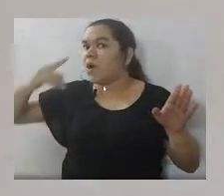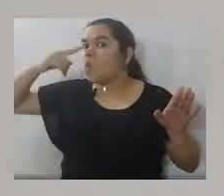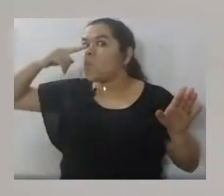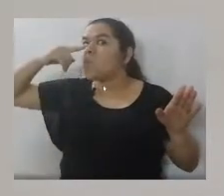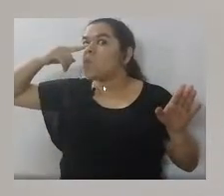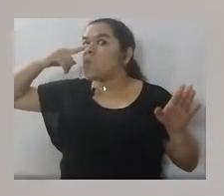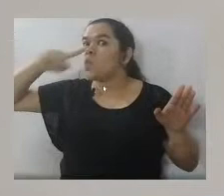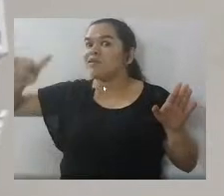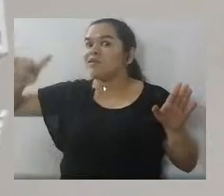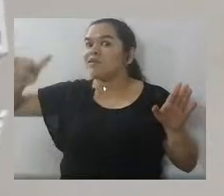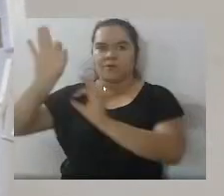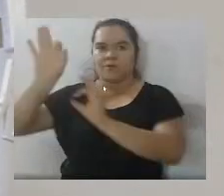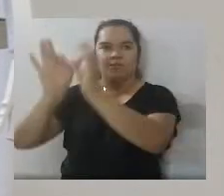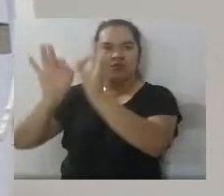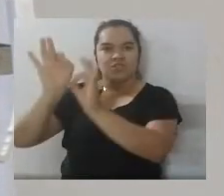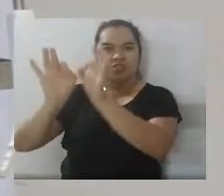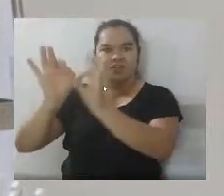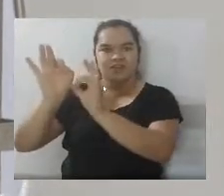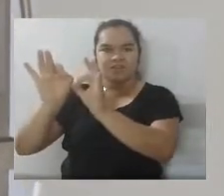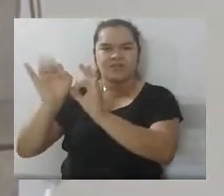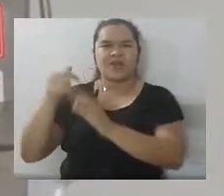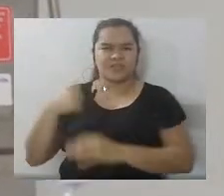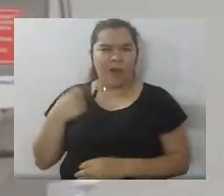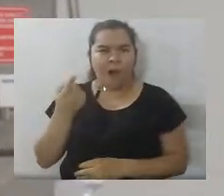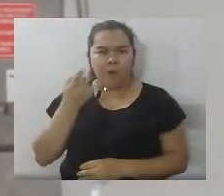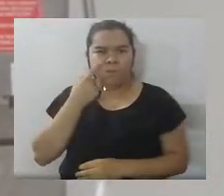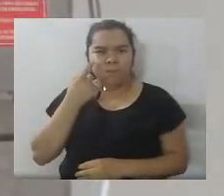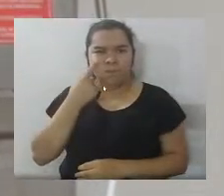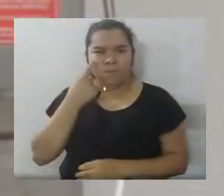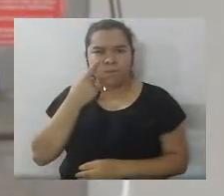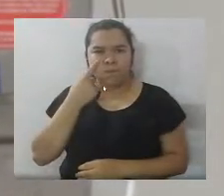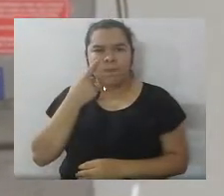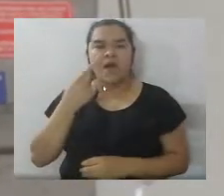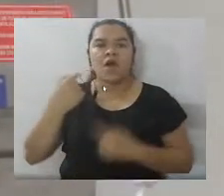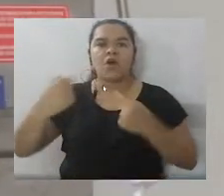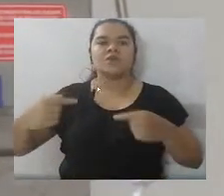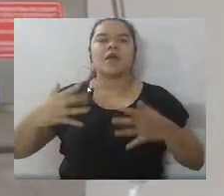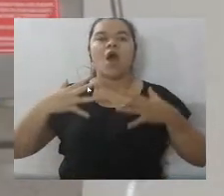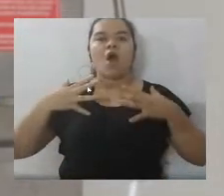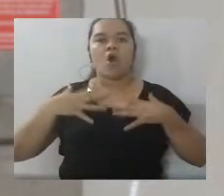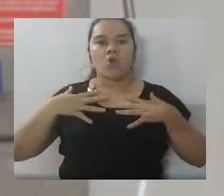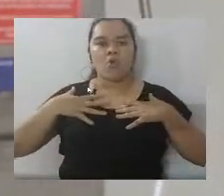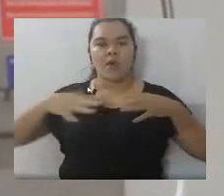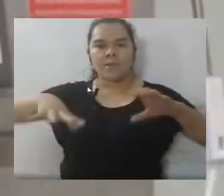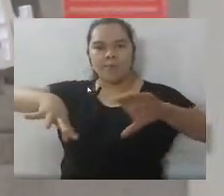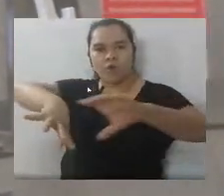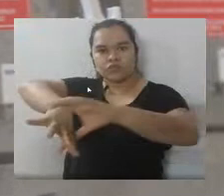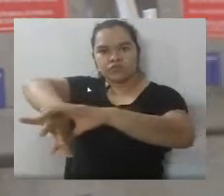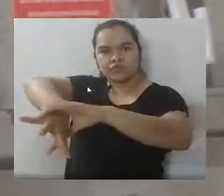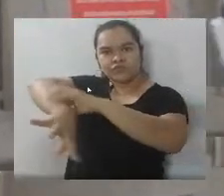yo he dirigido, por ejemplo, que ha hecho exoesqueletos, han hecho manos